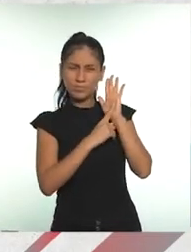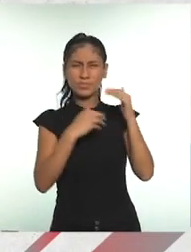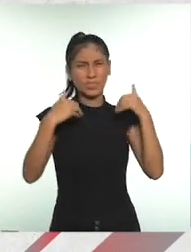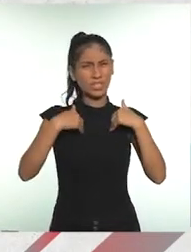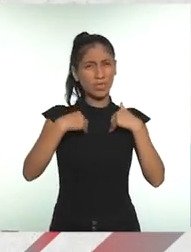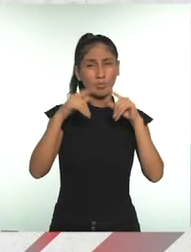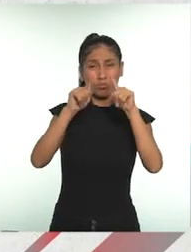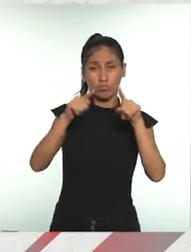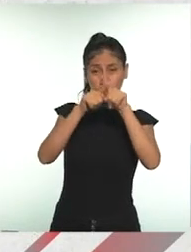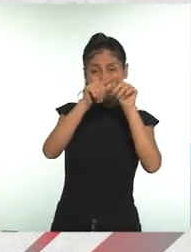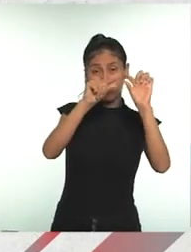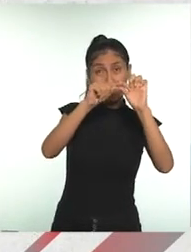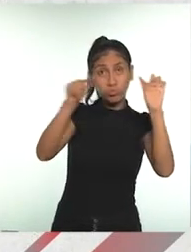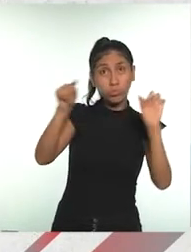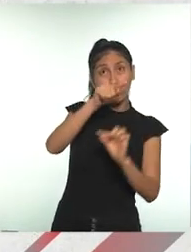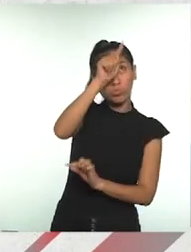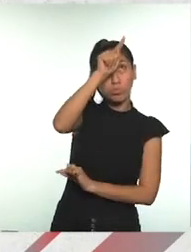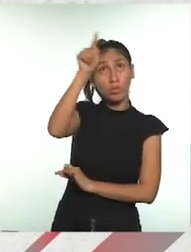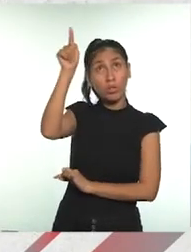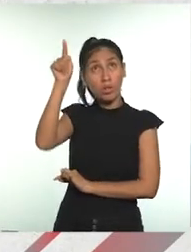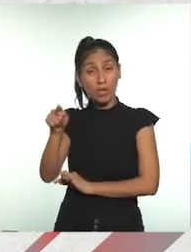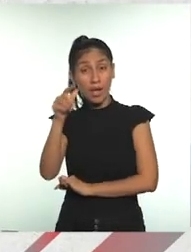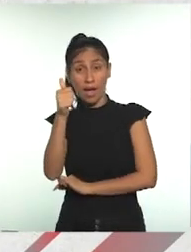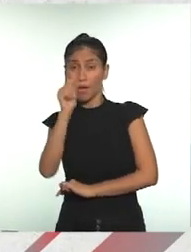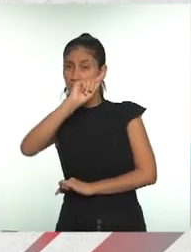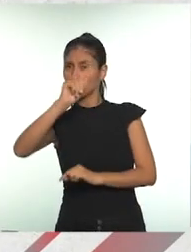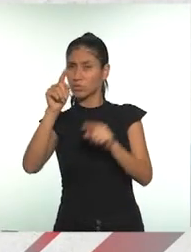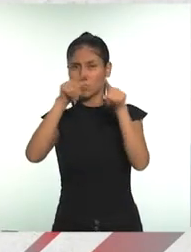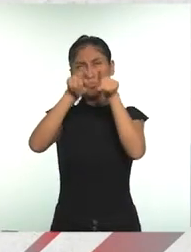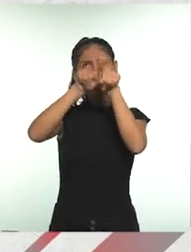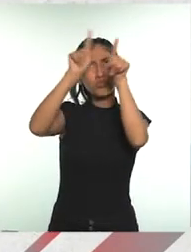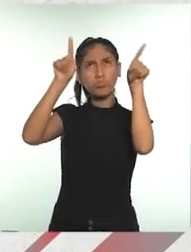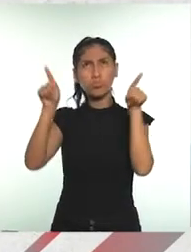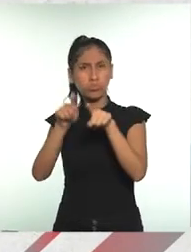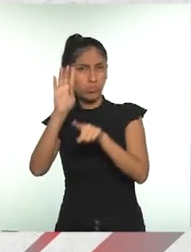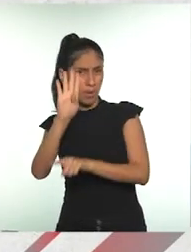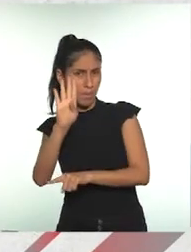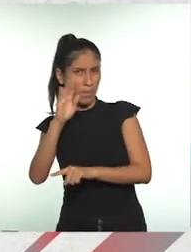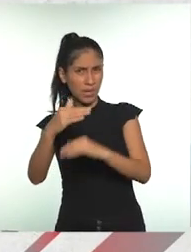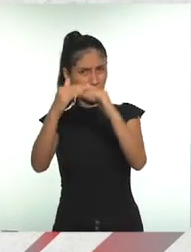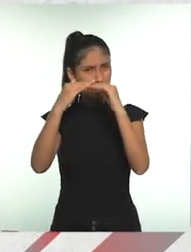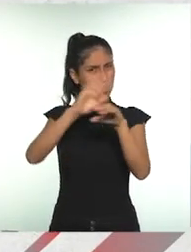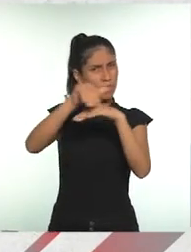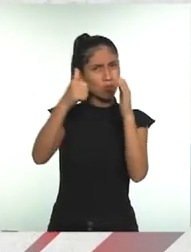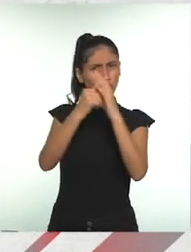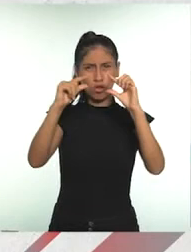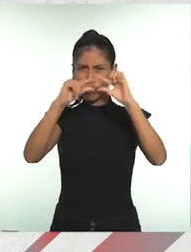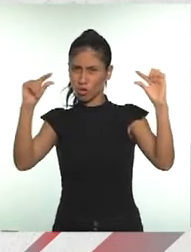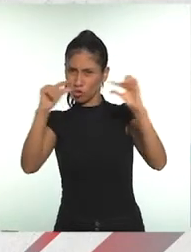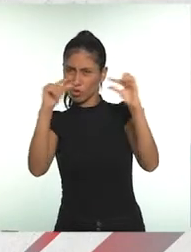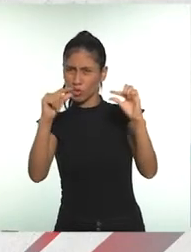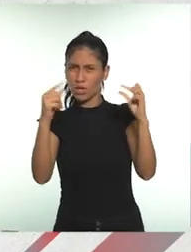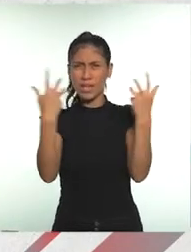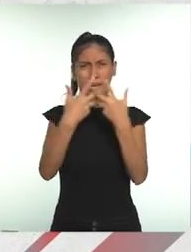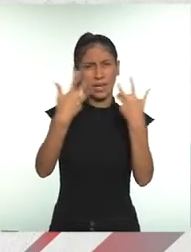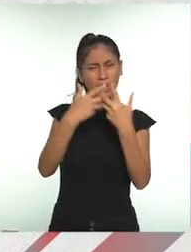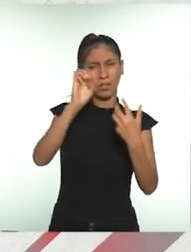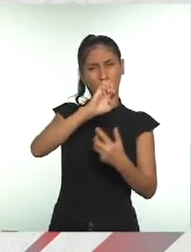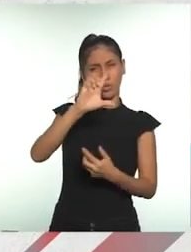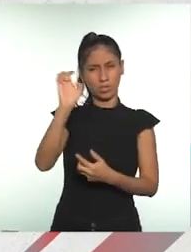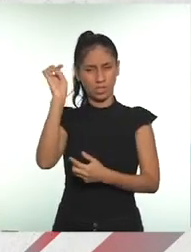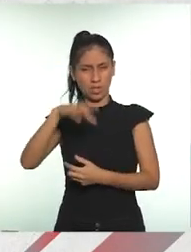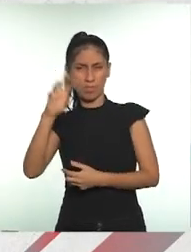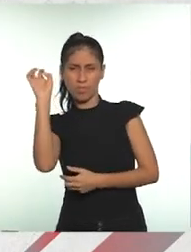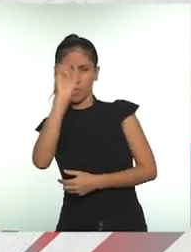tendríamos el intervalo cerrado en el punto A y cerrado en el punto B. De esta forma, todos los que están dentro del intervalo serán los elementos